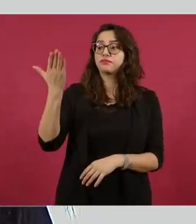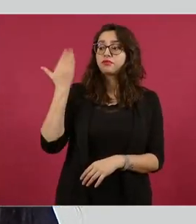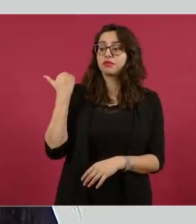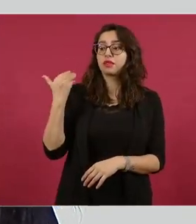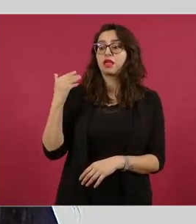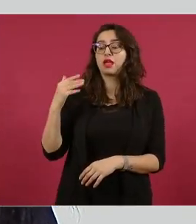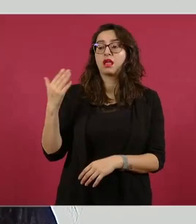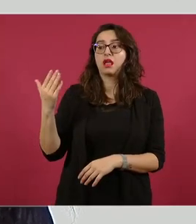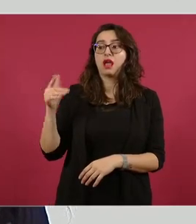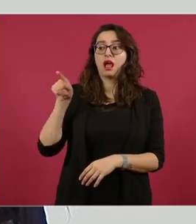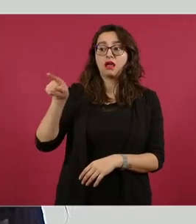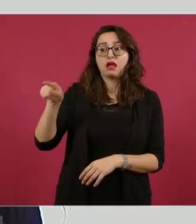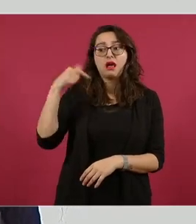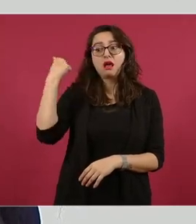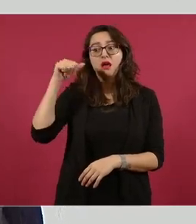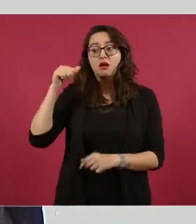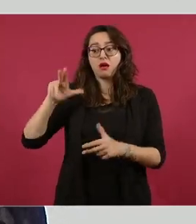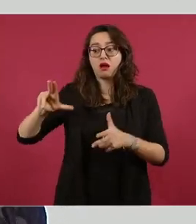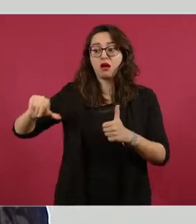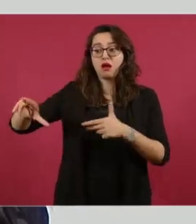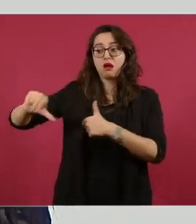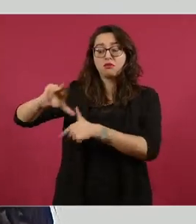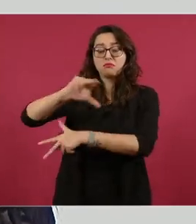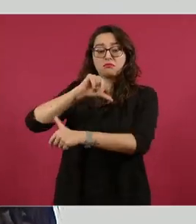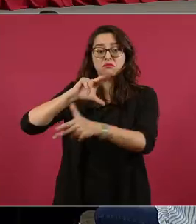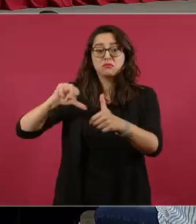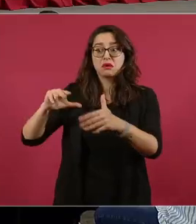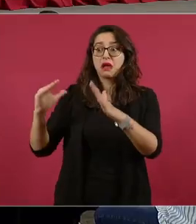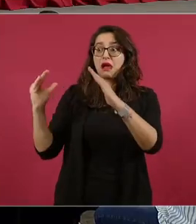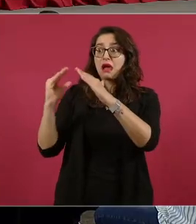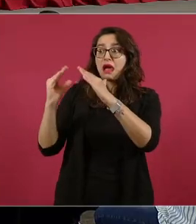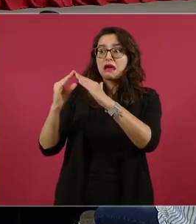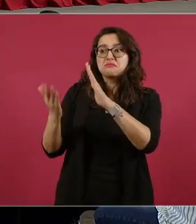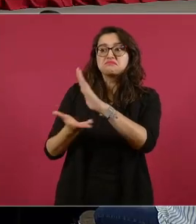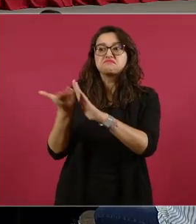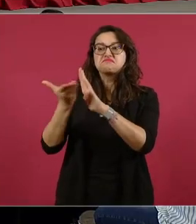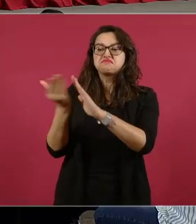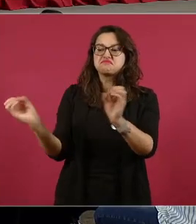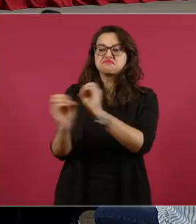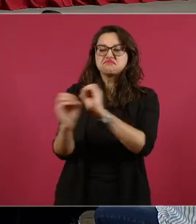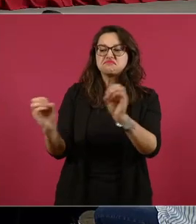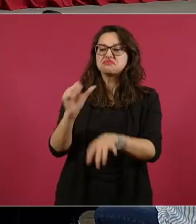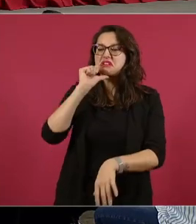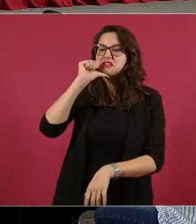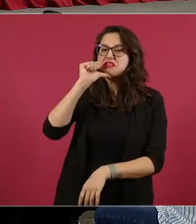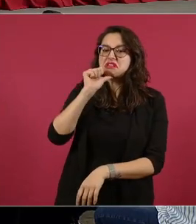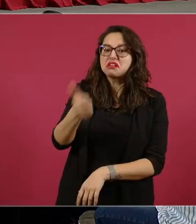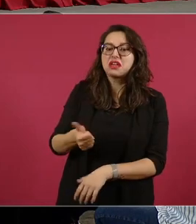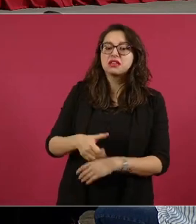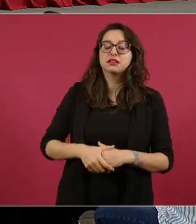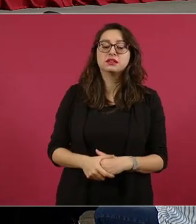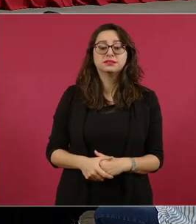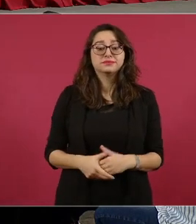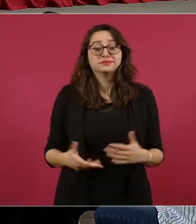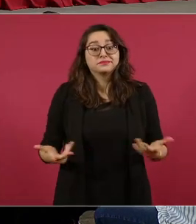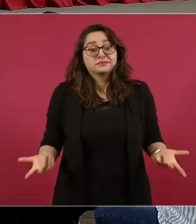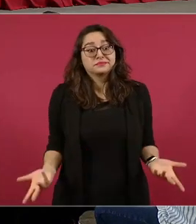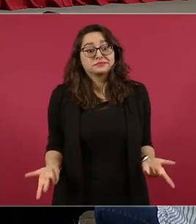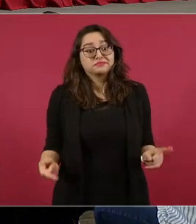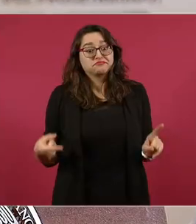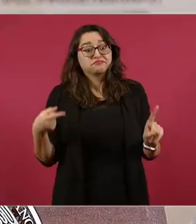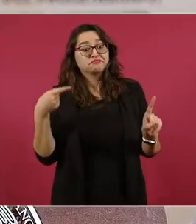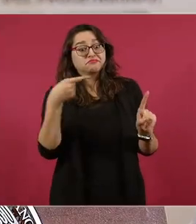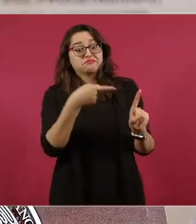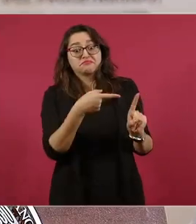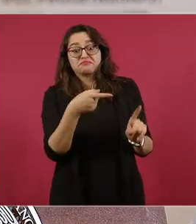en Acapulco. Vamos a ver cómo miente. Porque sí, hay que decirlo, miente como respira. Según